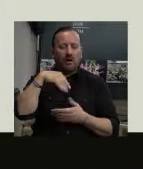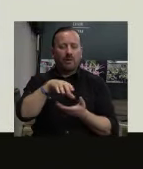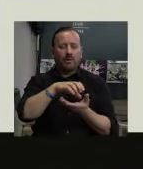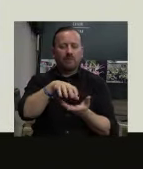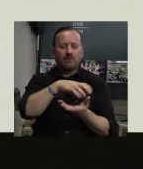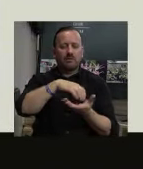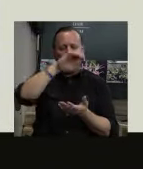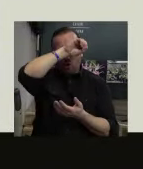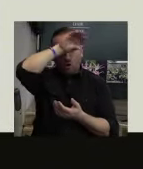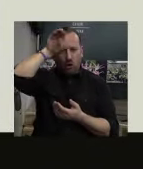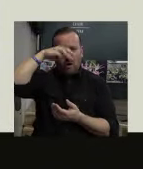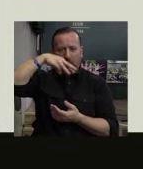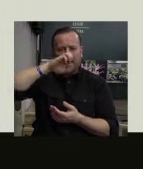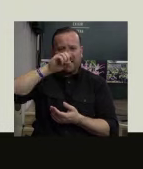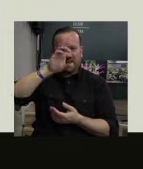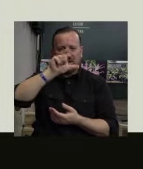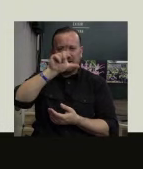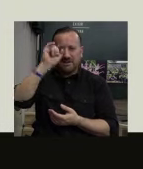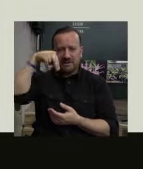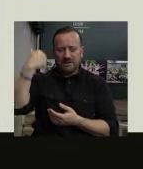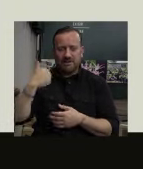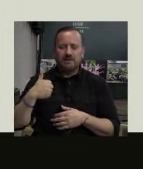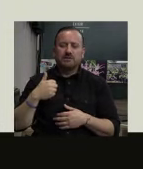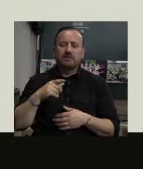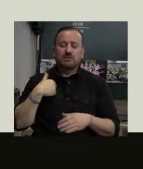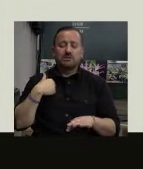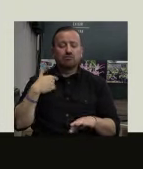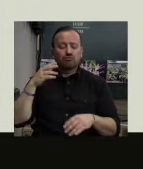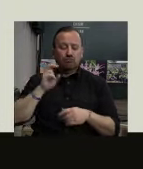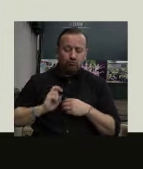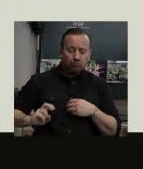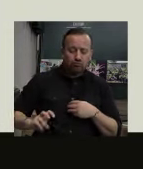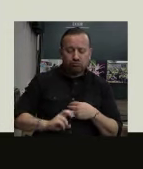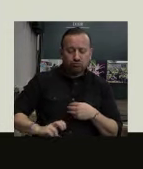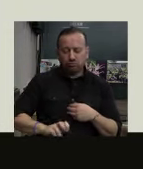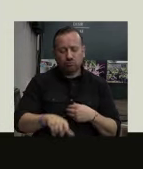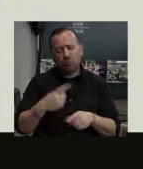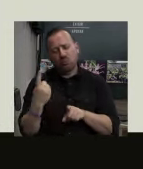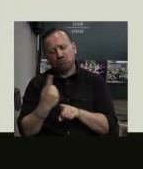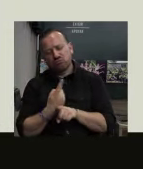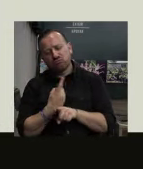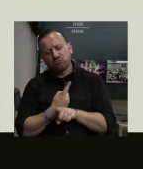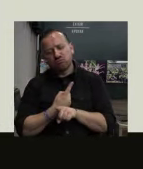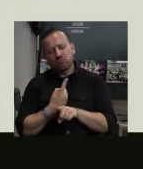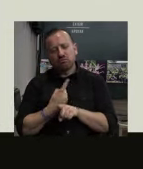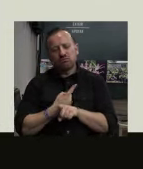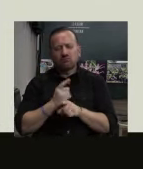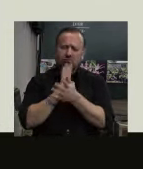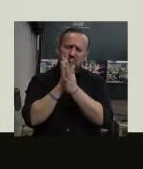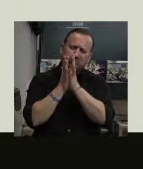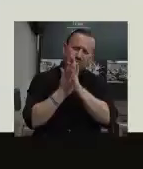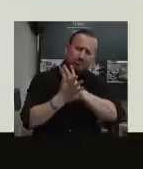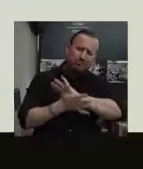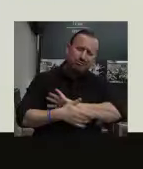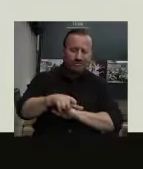negro bajé no sabía qué realmente iba me puse a conversar con el Vice conversé con el bce de todo lo que uno